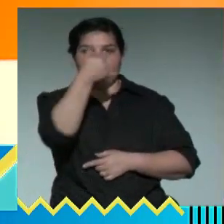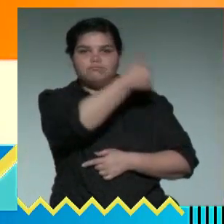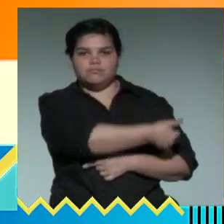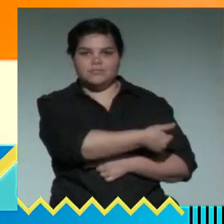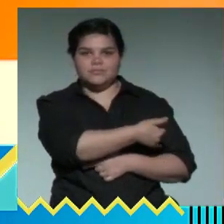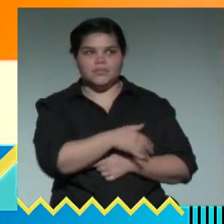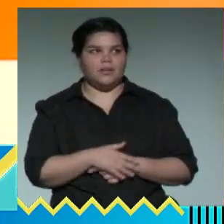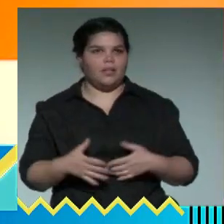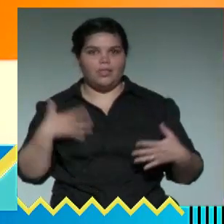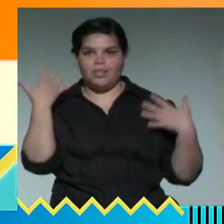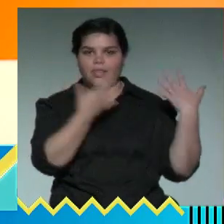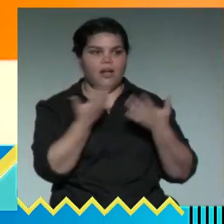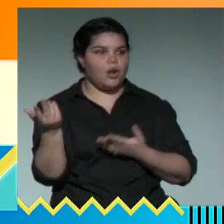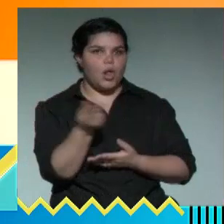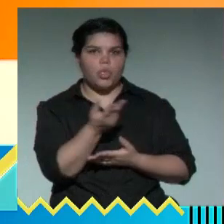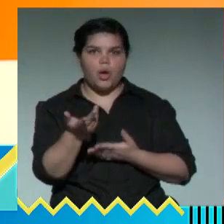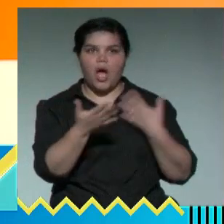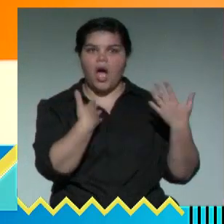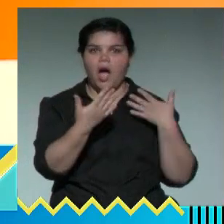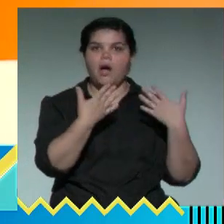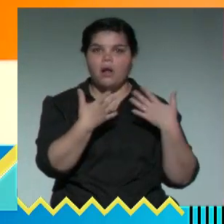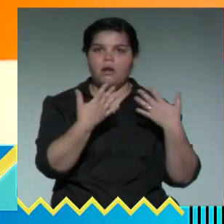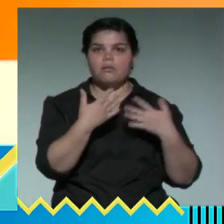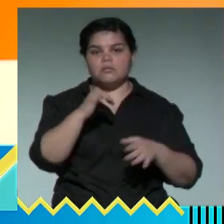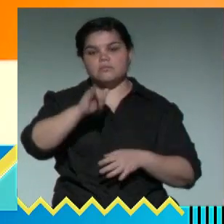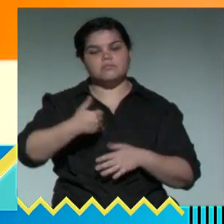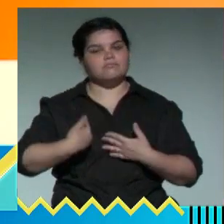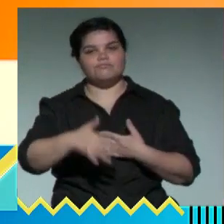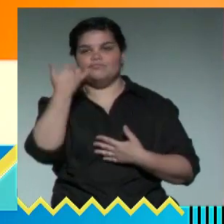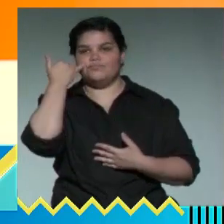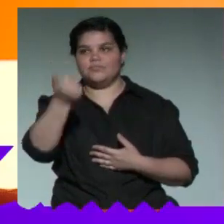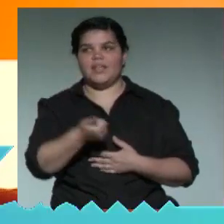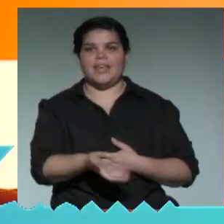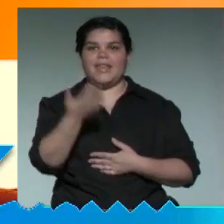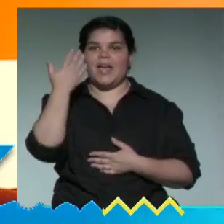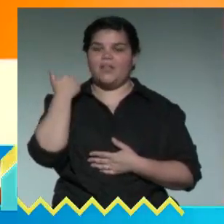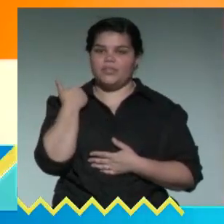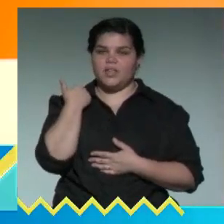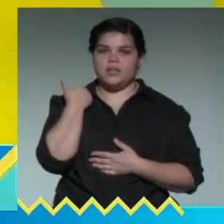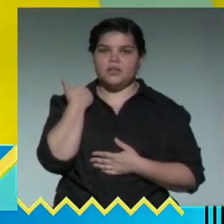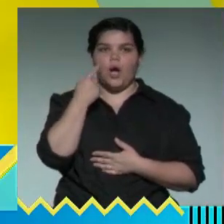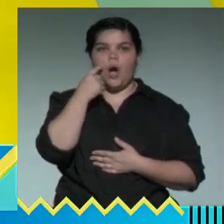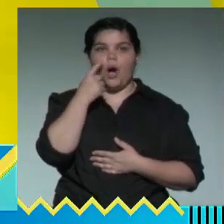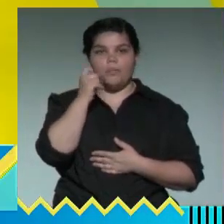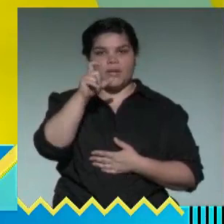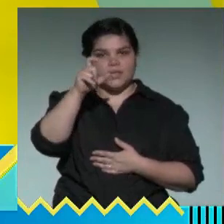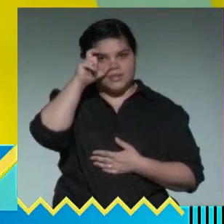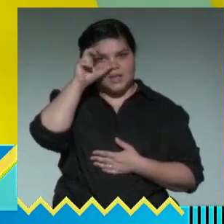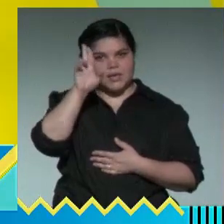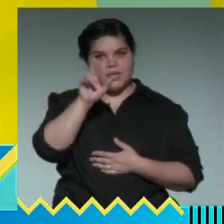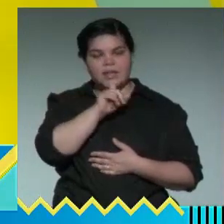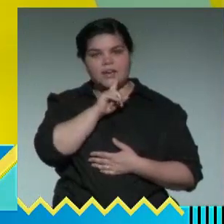claro, como claro. Con él. Y empezaron a hablar y quedaron de juntarse a tocar. Y Gustavo y Zeta se conocían de estudiar publicidad. Ajá, en la facultad. Y a partir de ahí